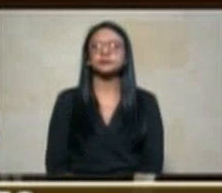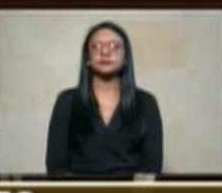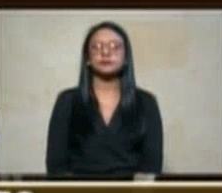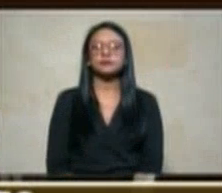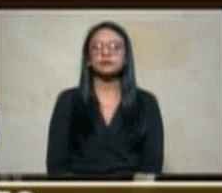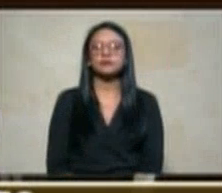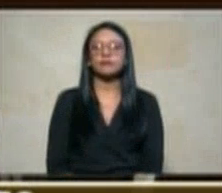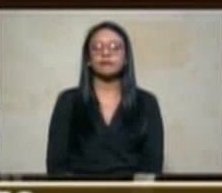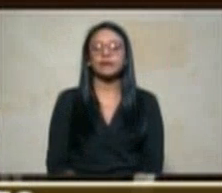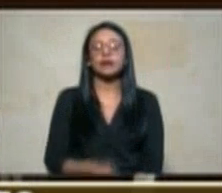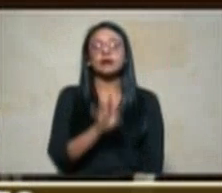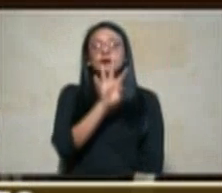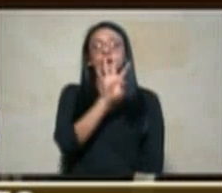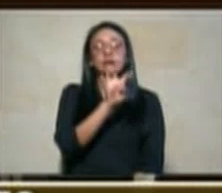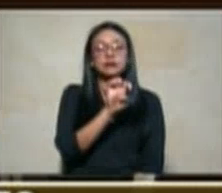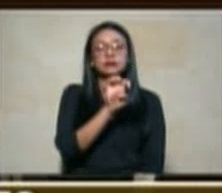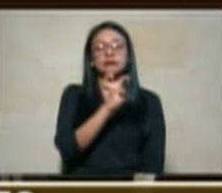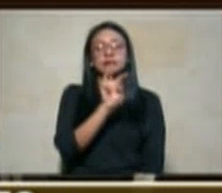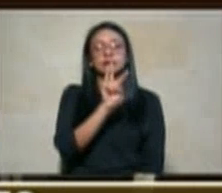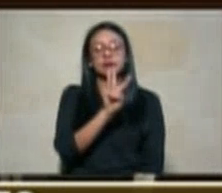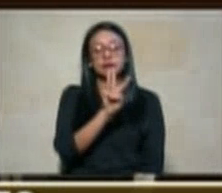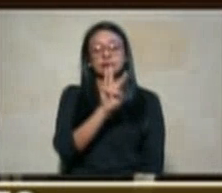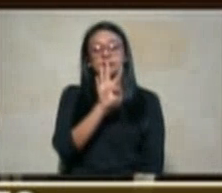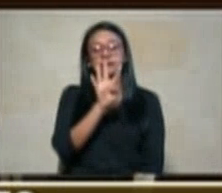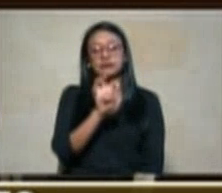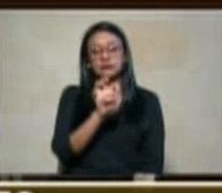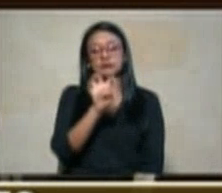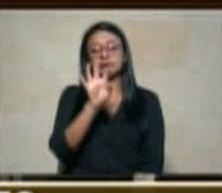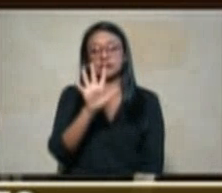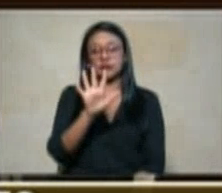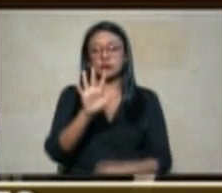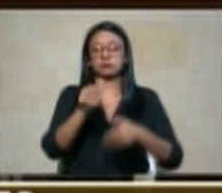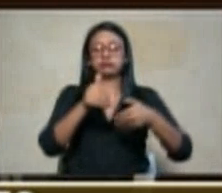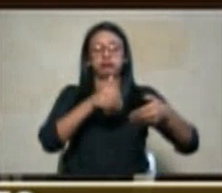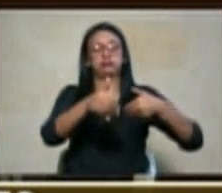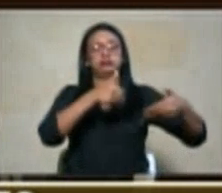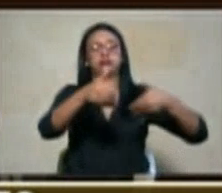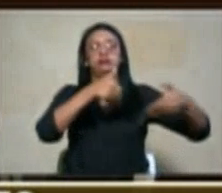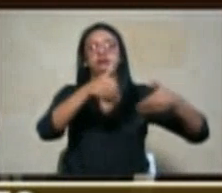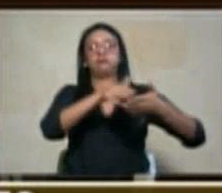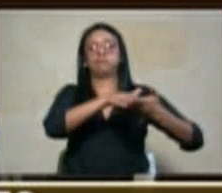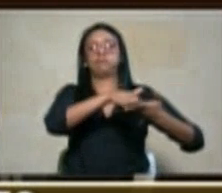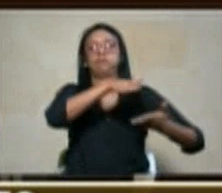90.395 solicitudes se han presentado por